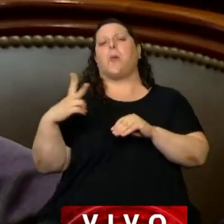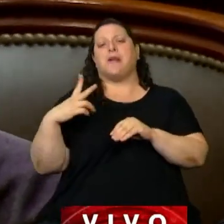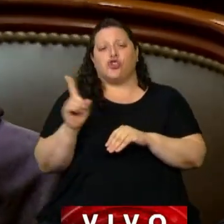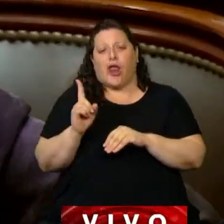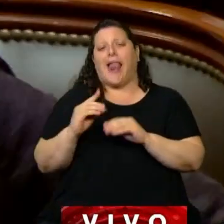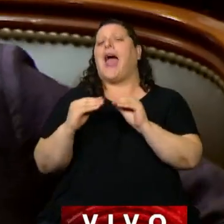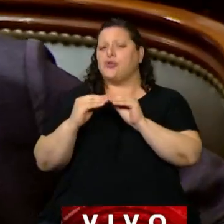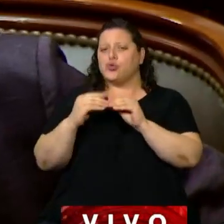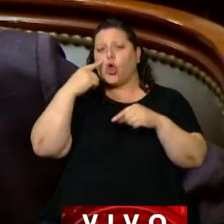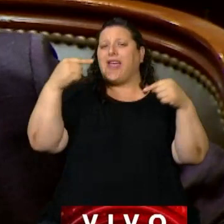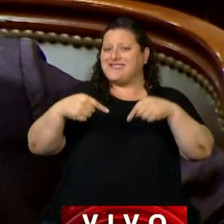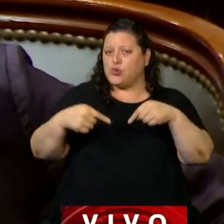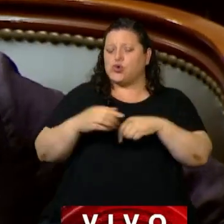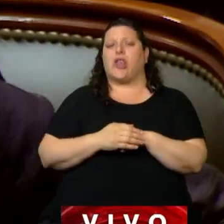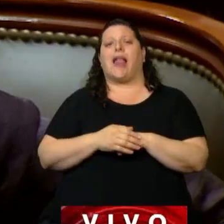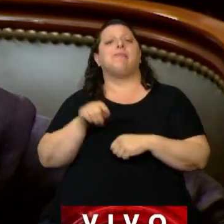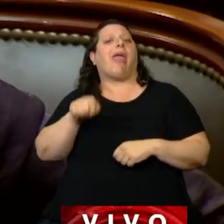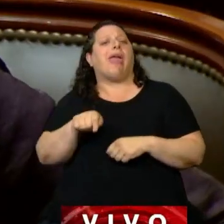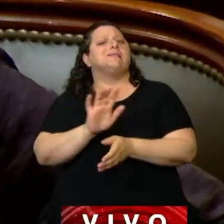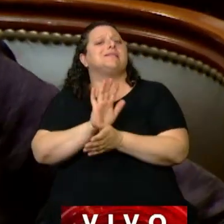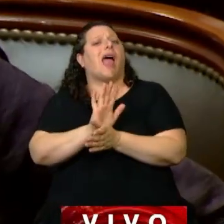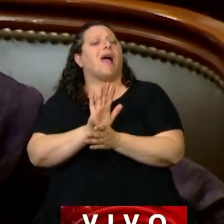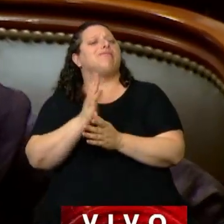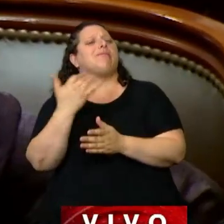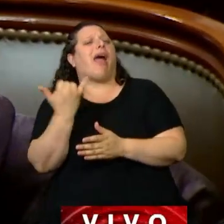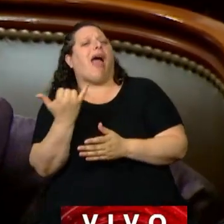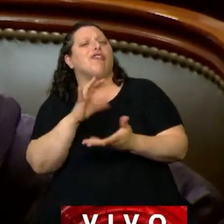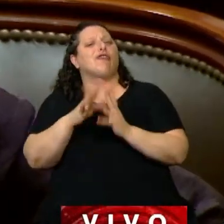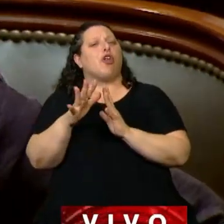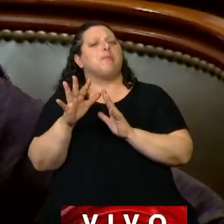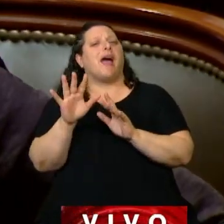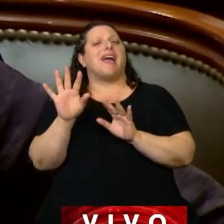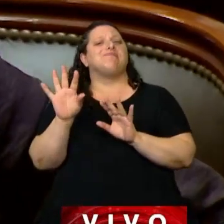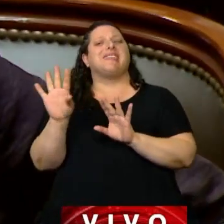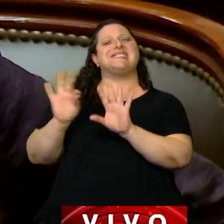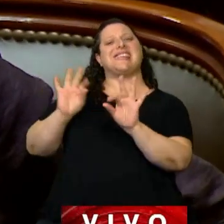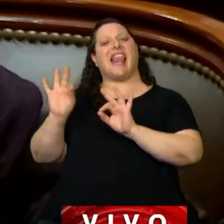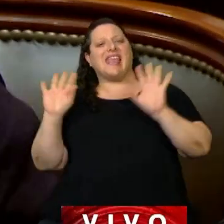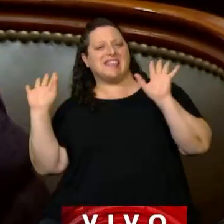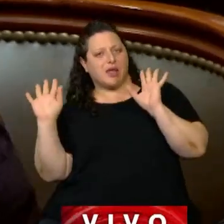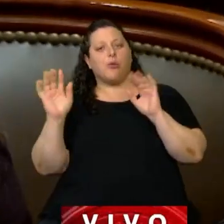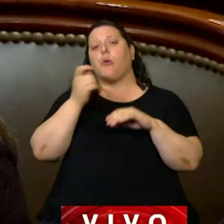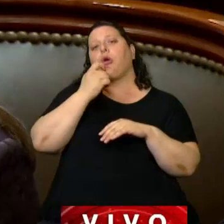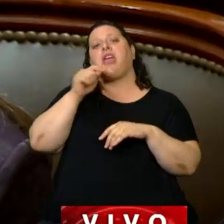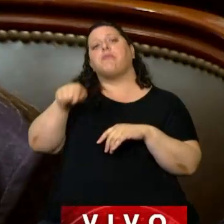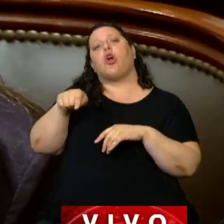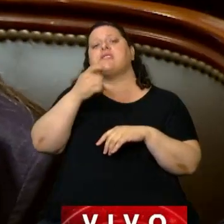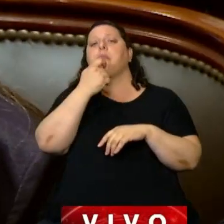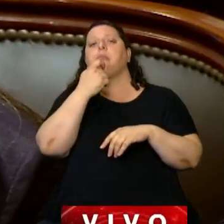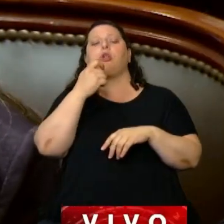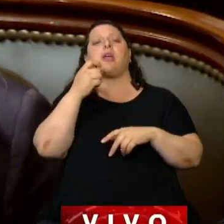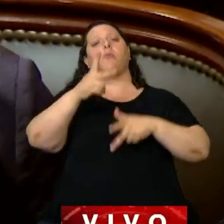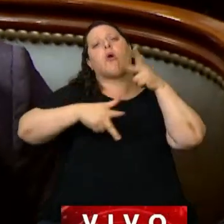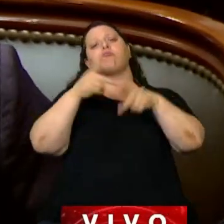el periodista le preguntaba por qué se había expresado Y por qué había repudiado los dichos del expresidente